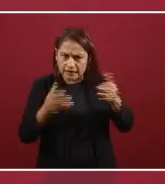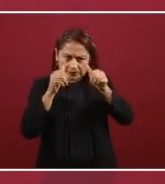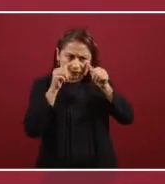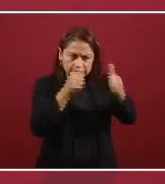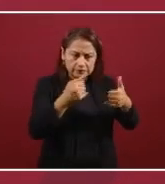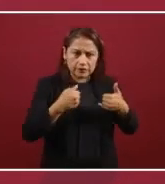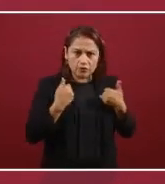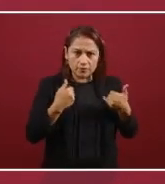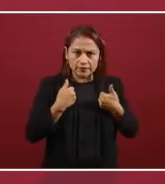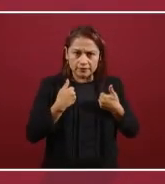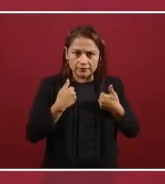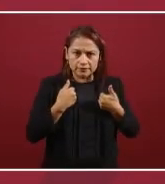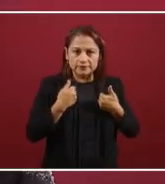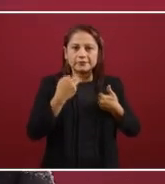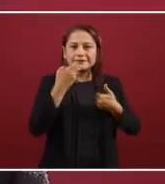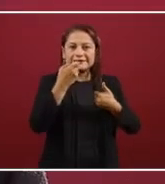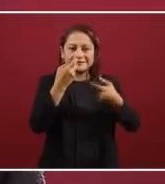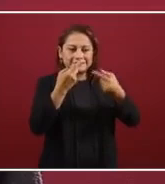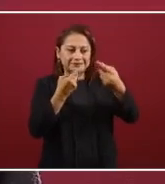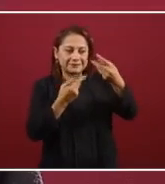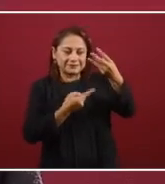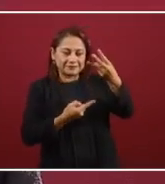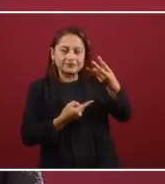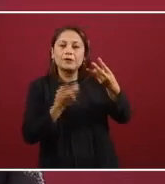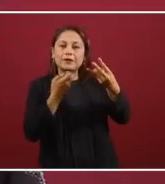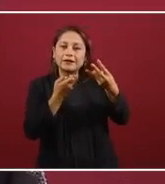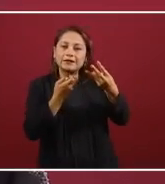sentido es como la base,